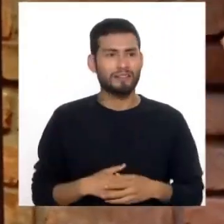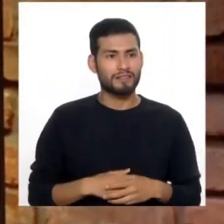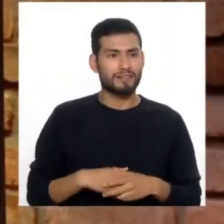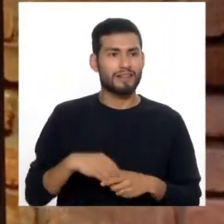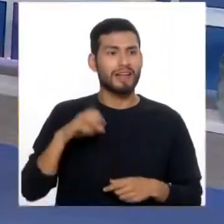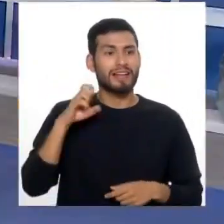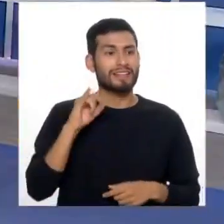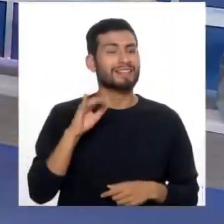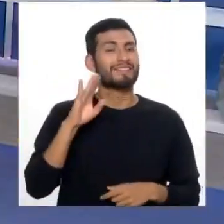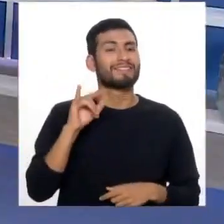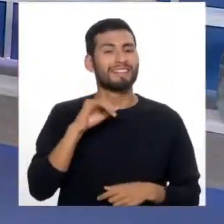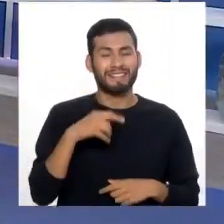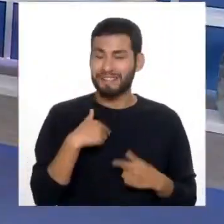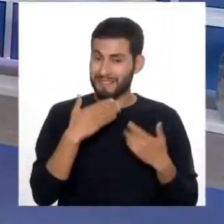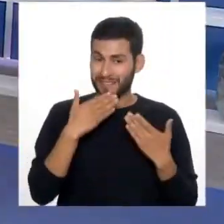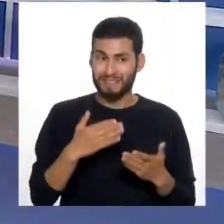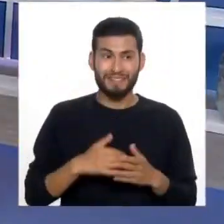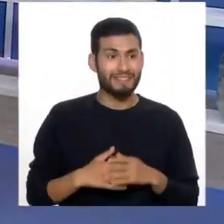Vallenato. Uy, yo, yo.